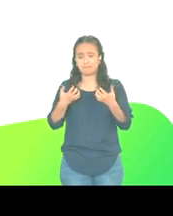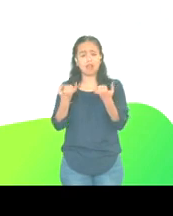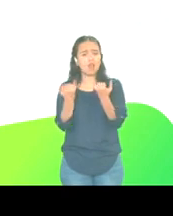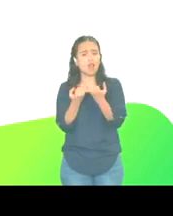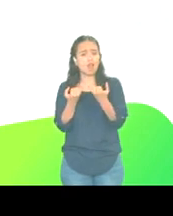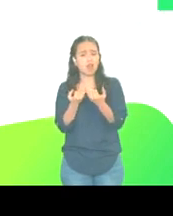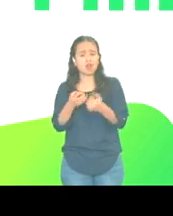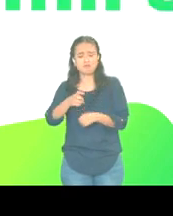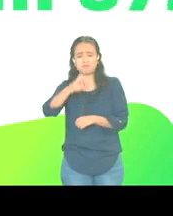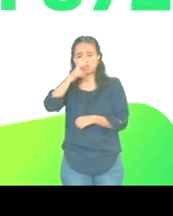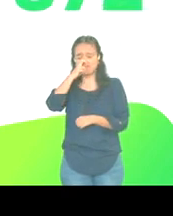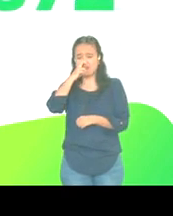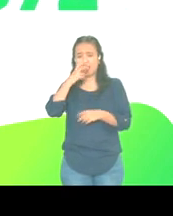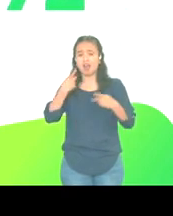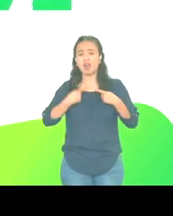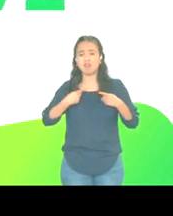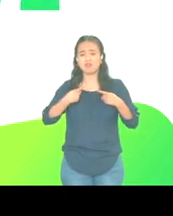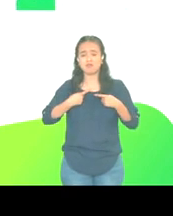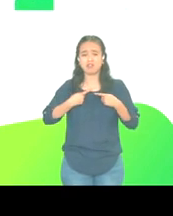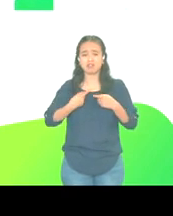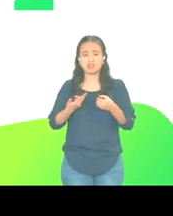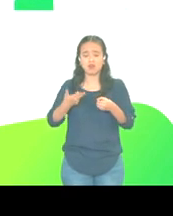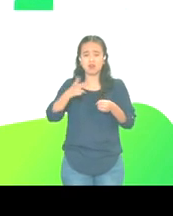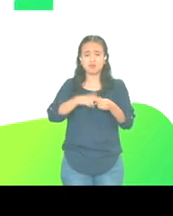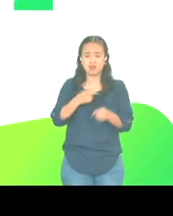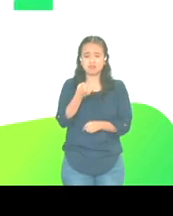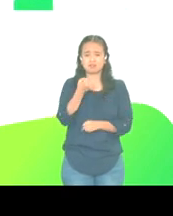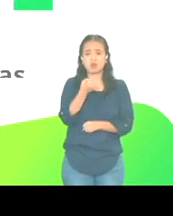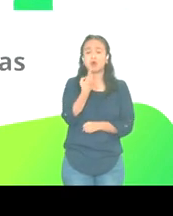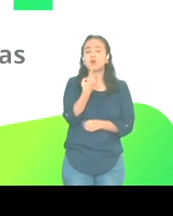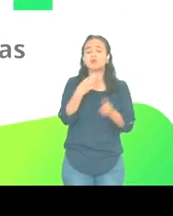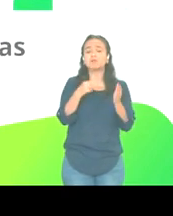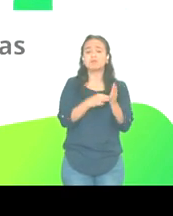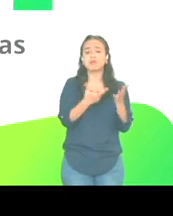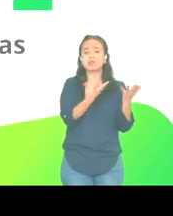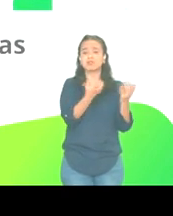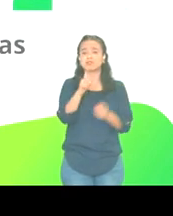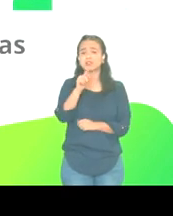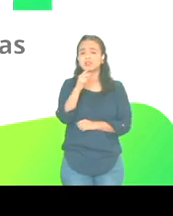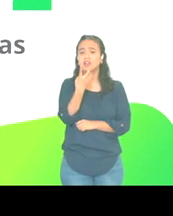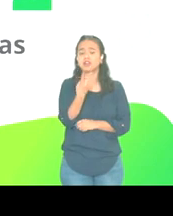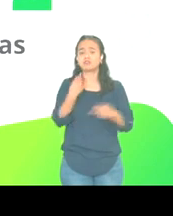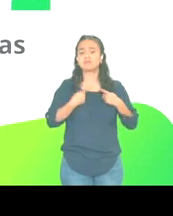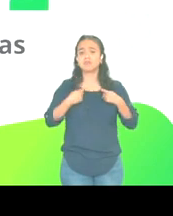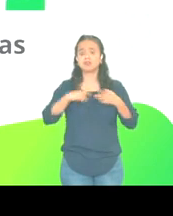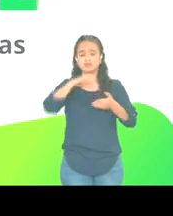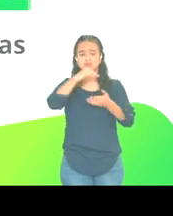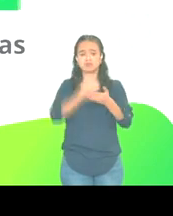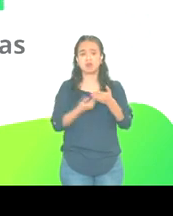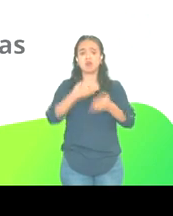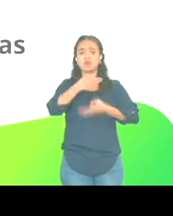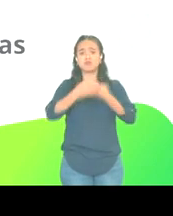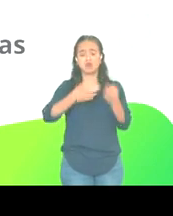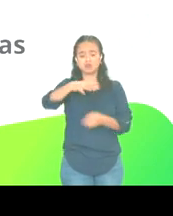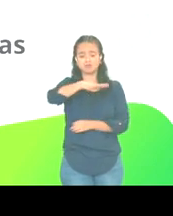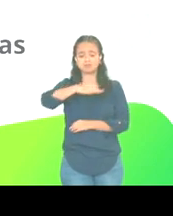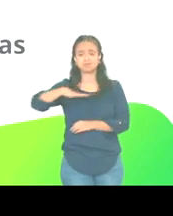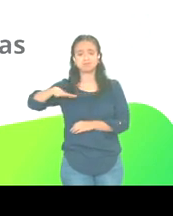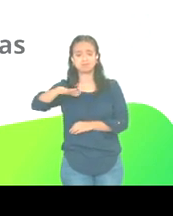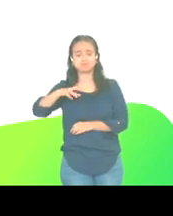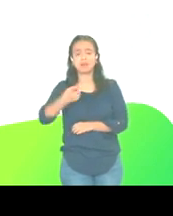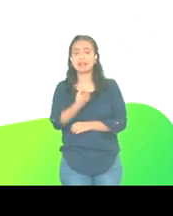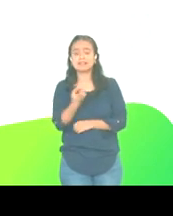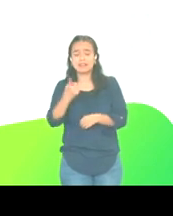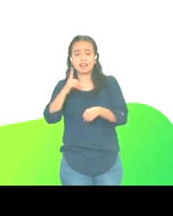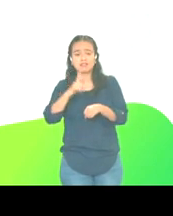aislamiento. Fortalecemos los recursos humanos con más de 1,872 personas contratadas en todo el sector.